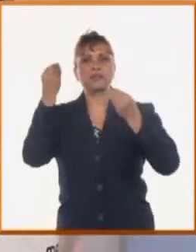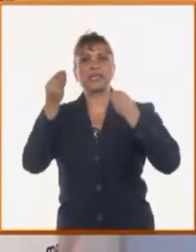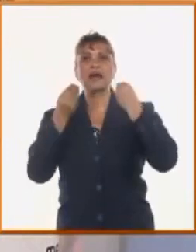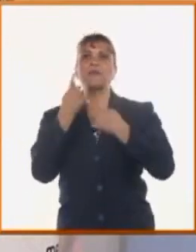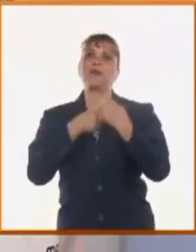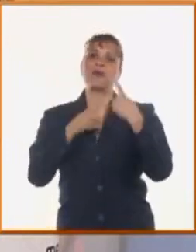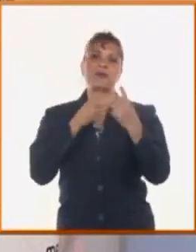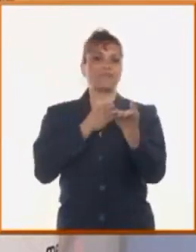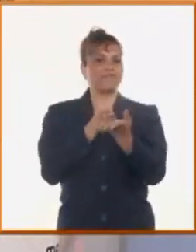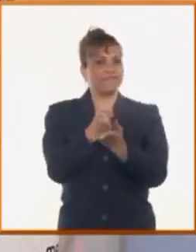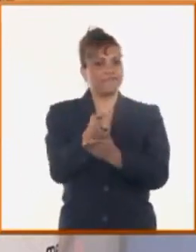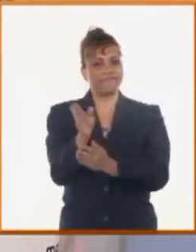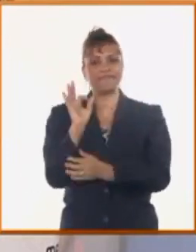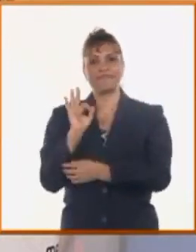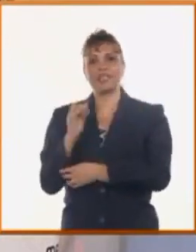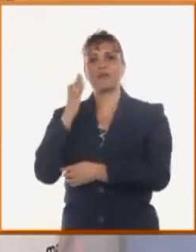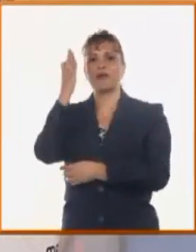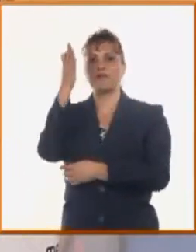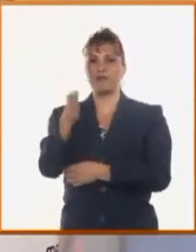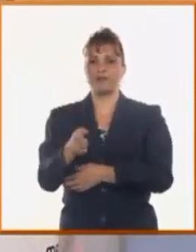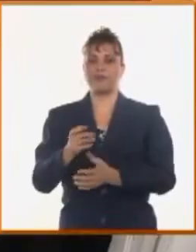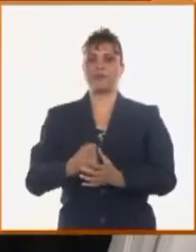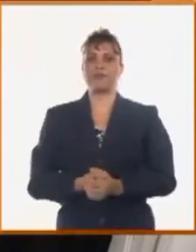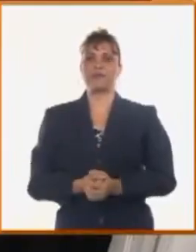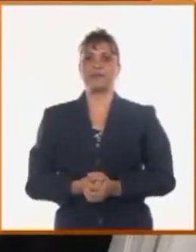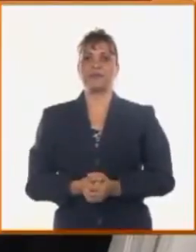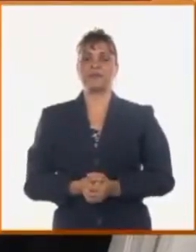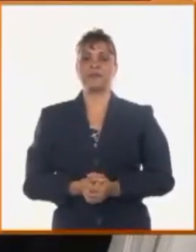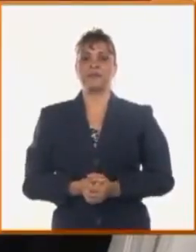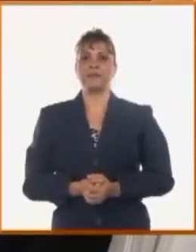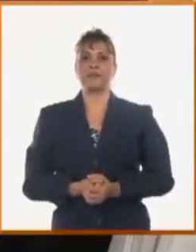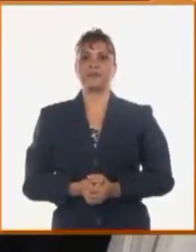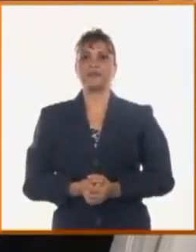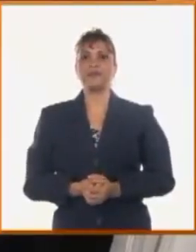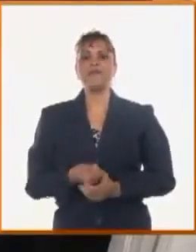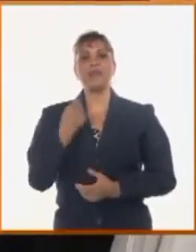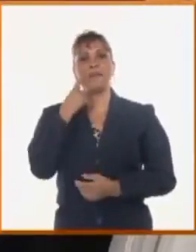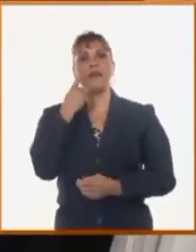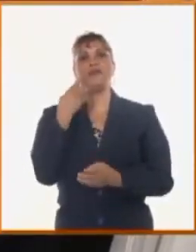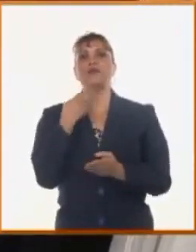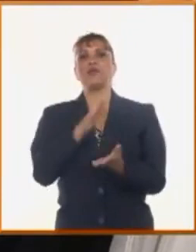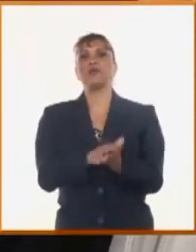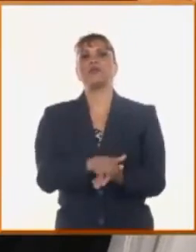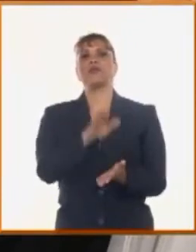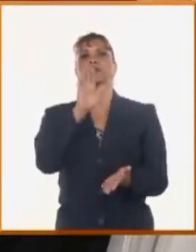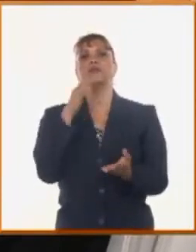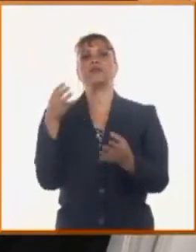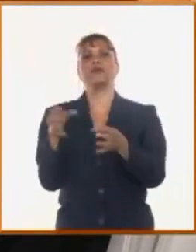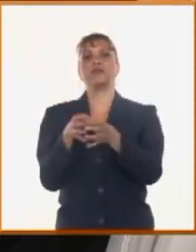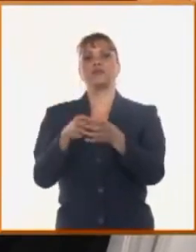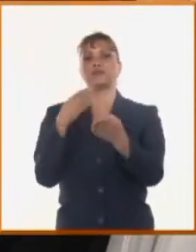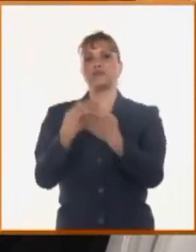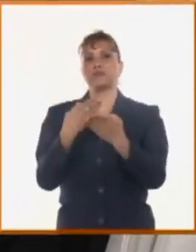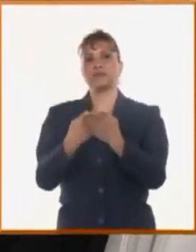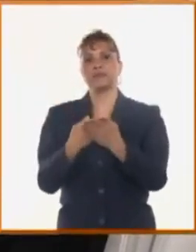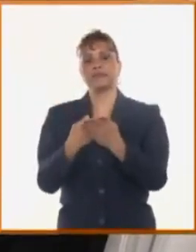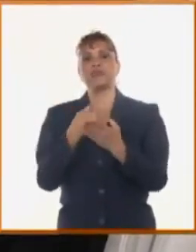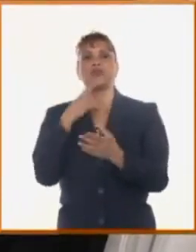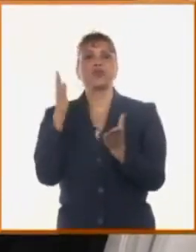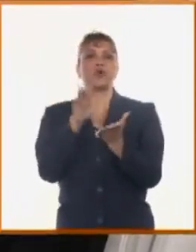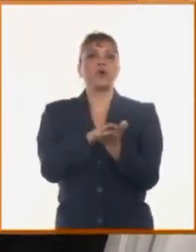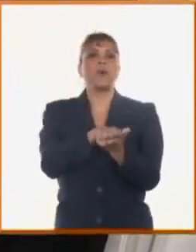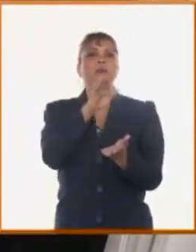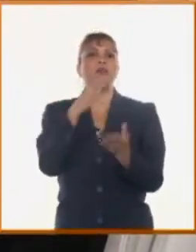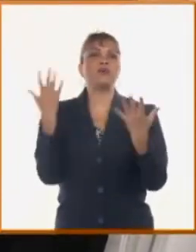se mantenga en futuras ediciones. Mirando hacia el compromiso del grupo empresarial con el país, con esa